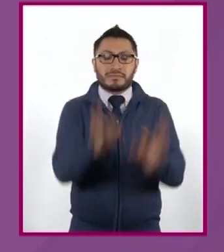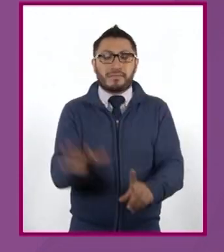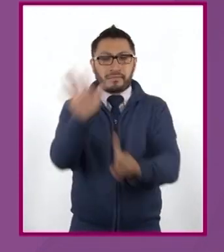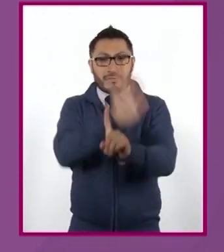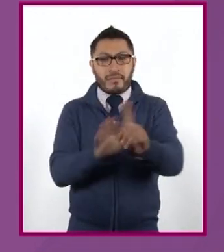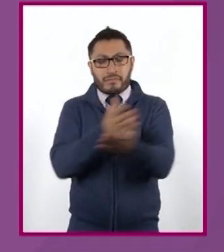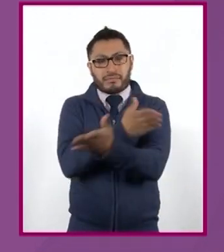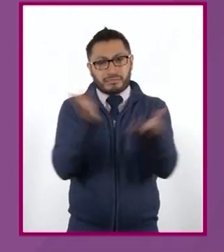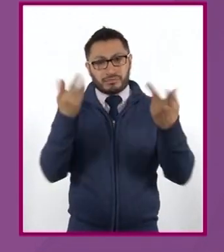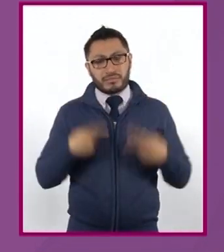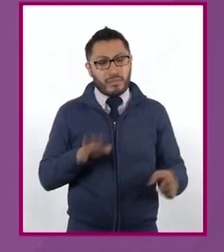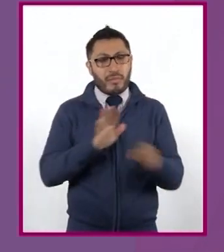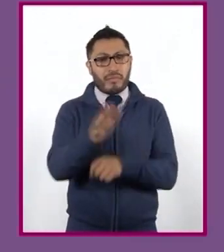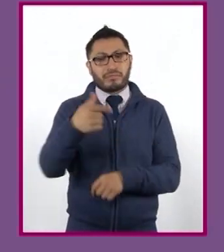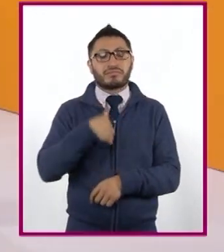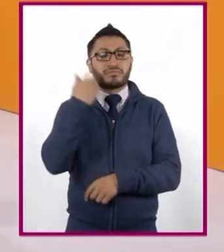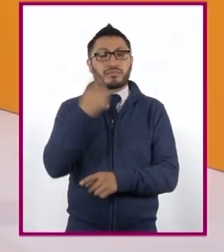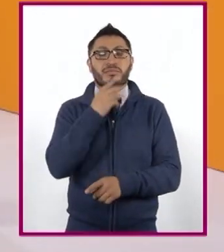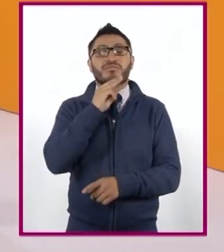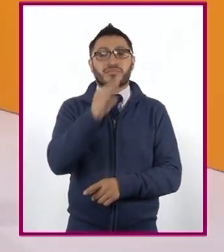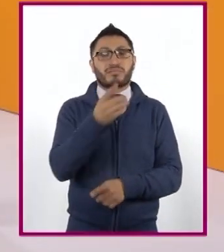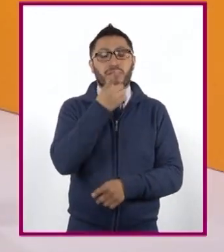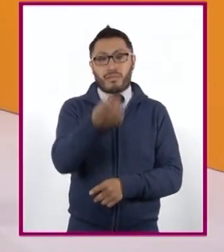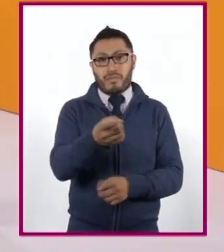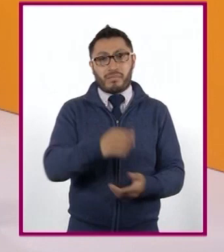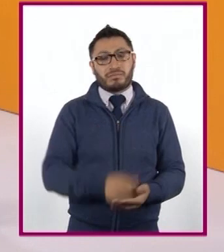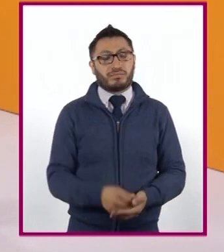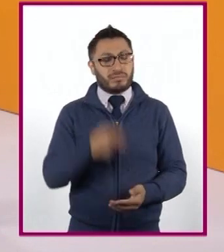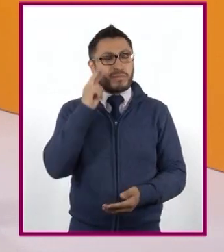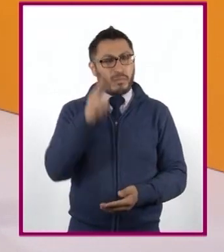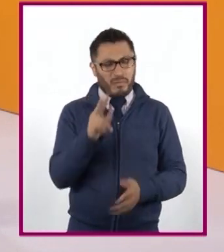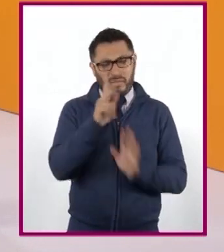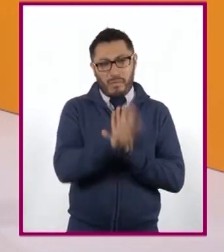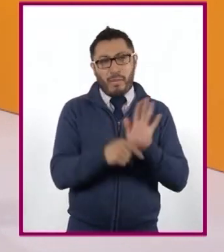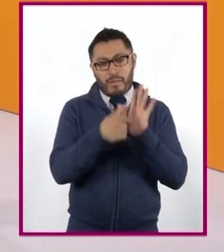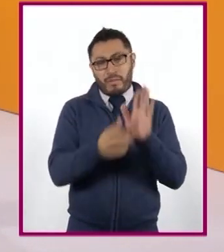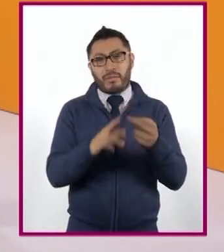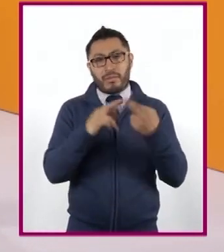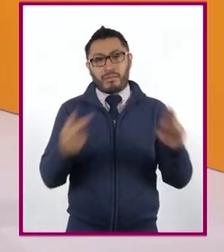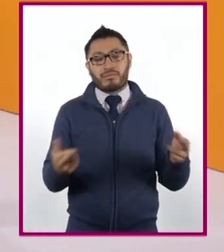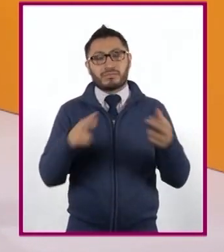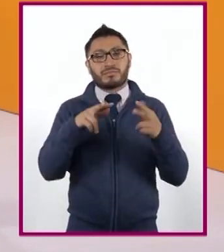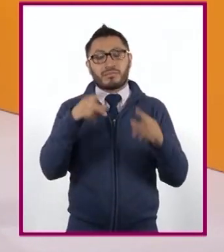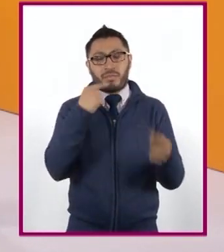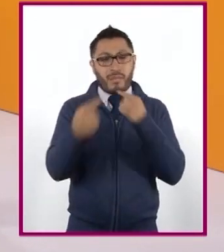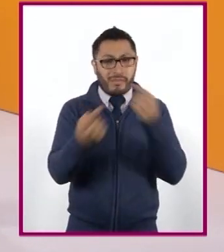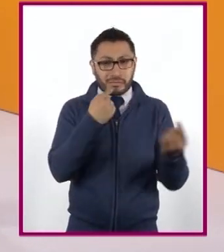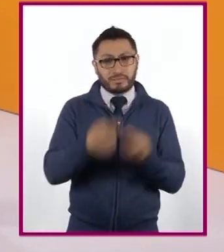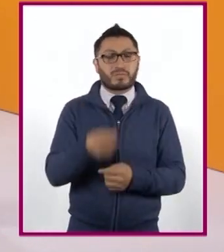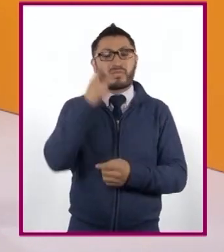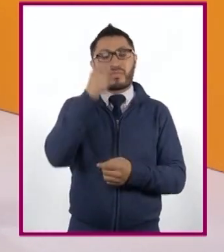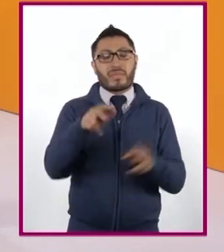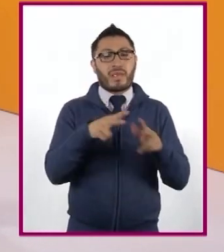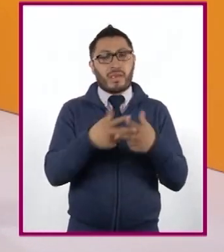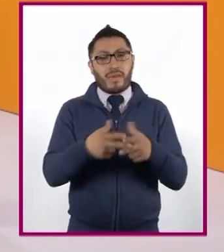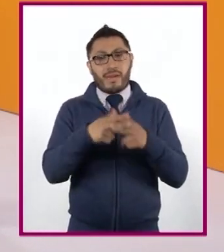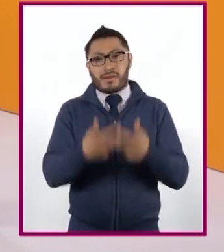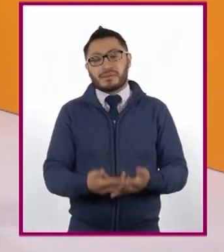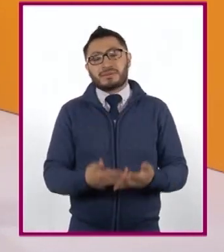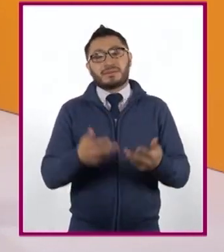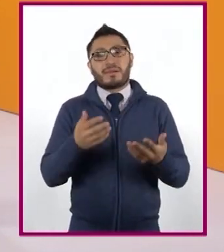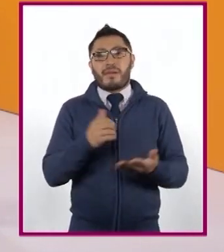lector sobre lo que quiere decir el autor. Como observamos, los recursos discursivos son herramientas